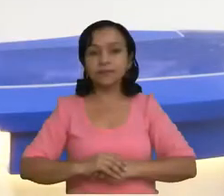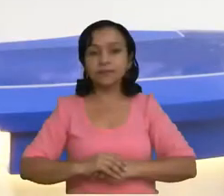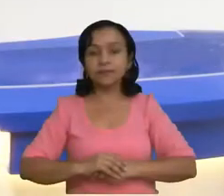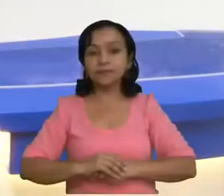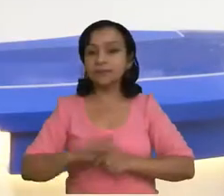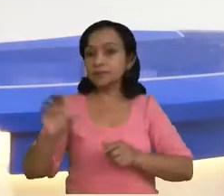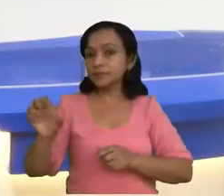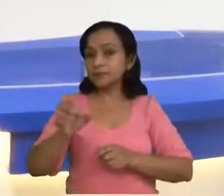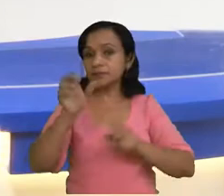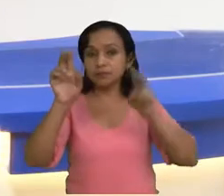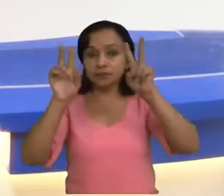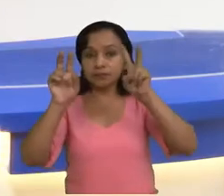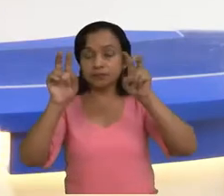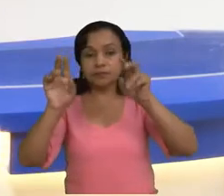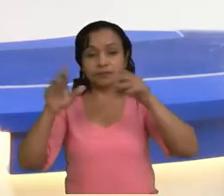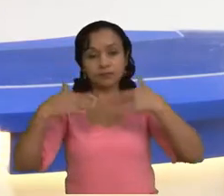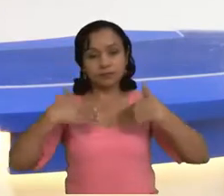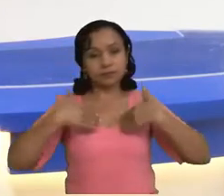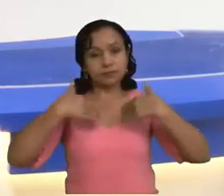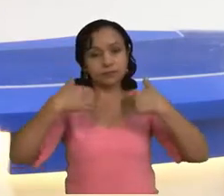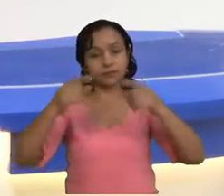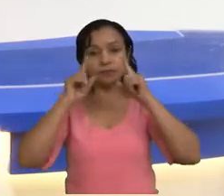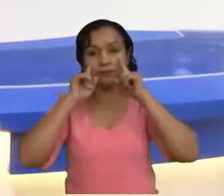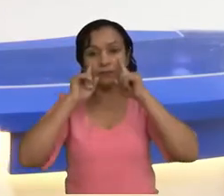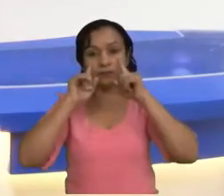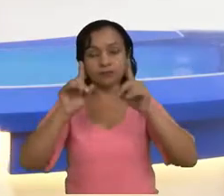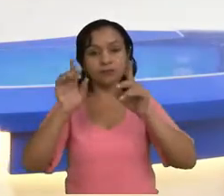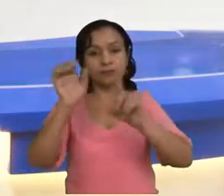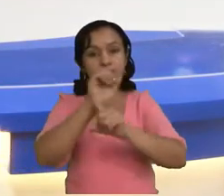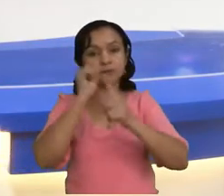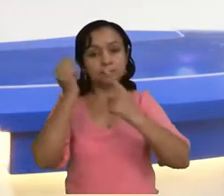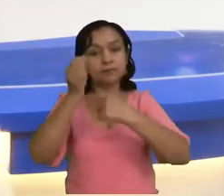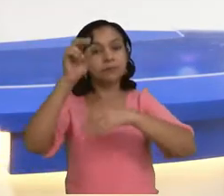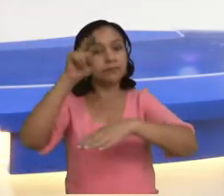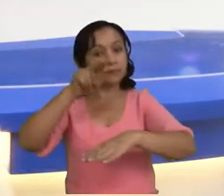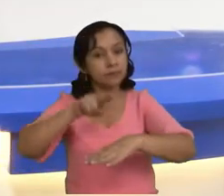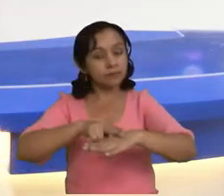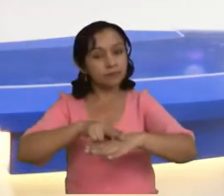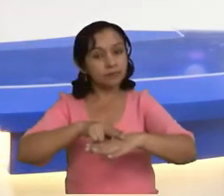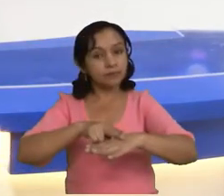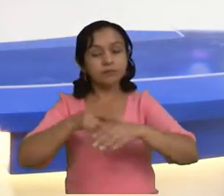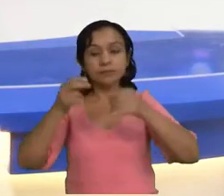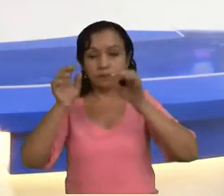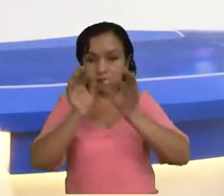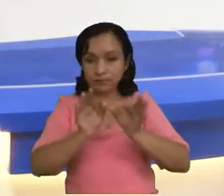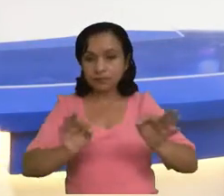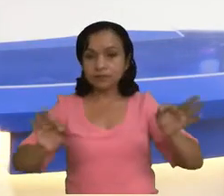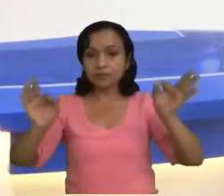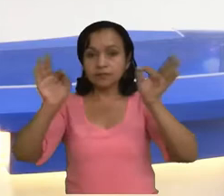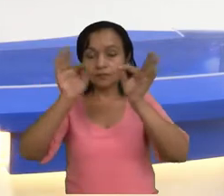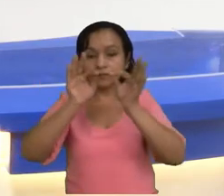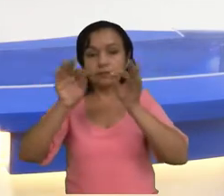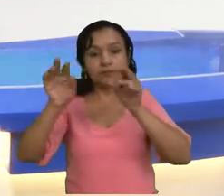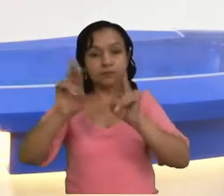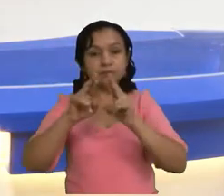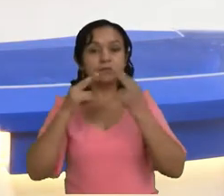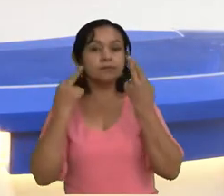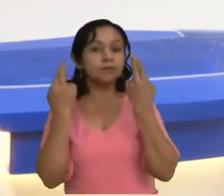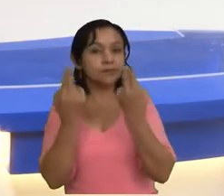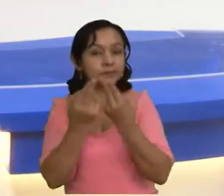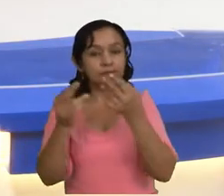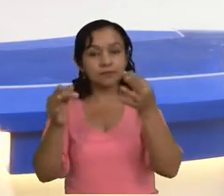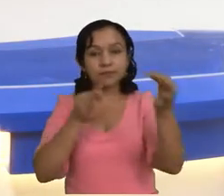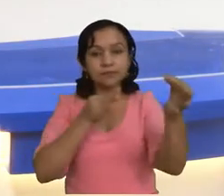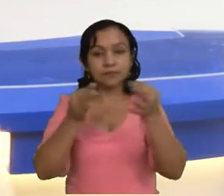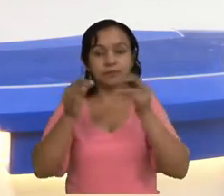Por otra parte, la Comisión de Salud y Seguridad Social de la Asamblea Nacional sostuvo un importante encuentro esta mañana en la cual abordó